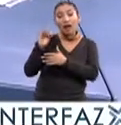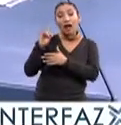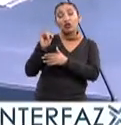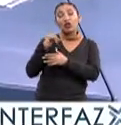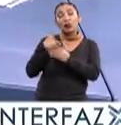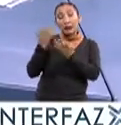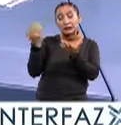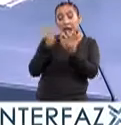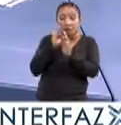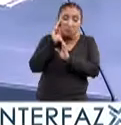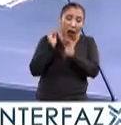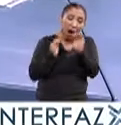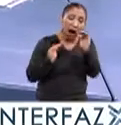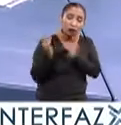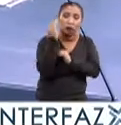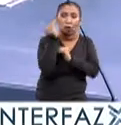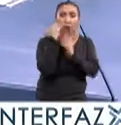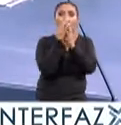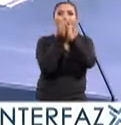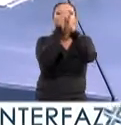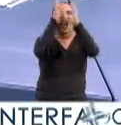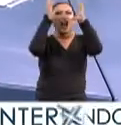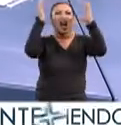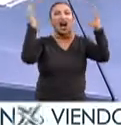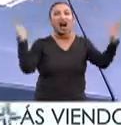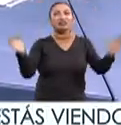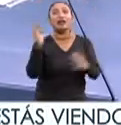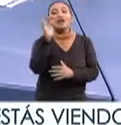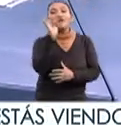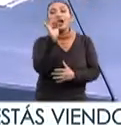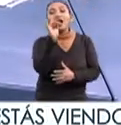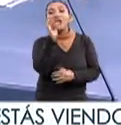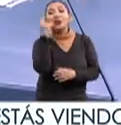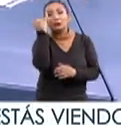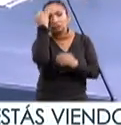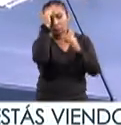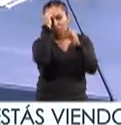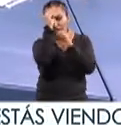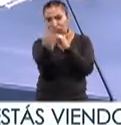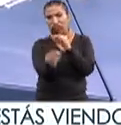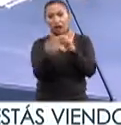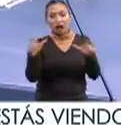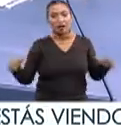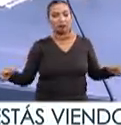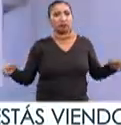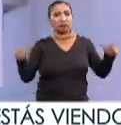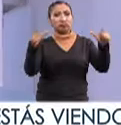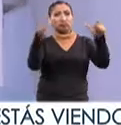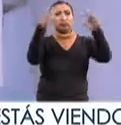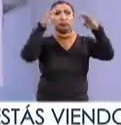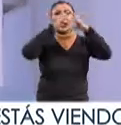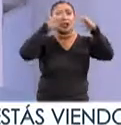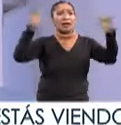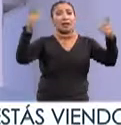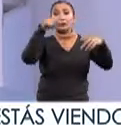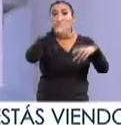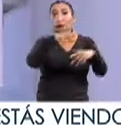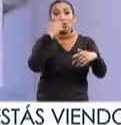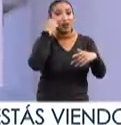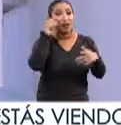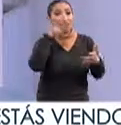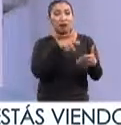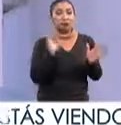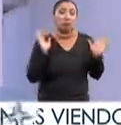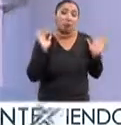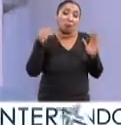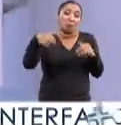es el maestro de lo monumental. Fernando del Paso es el genio de las pirámides. Entonces, si no lo quieren ver,